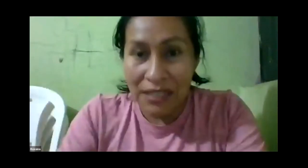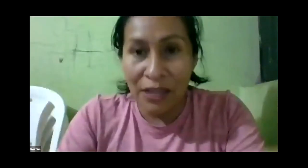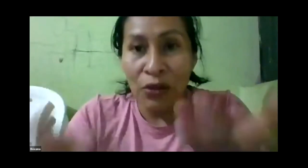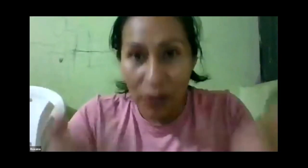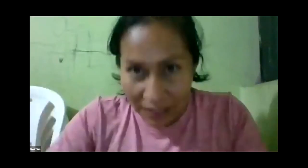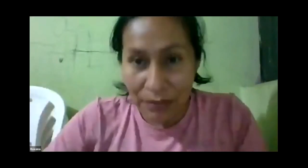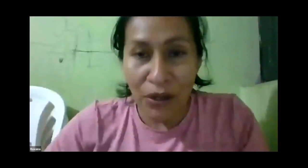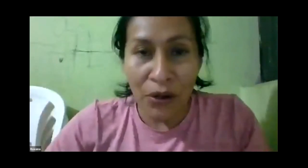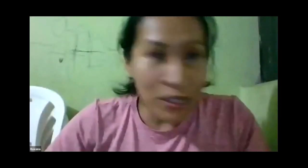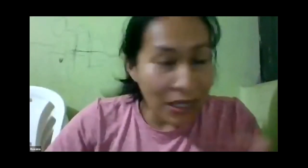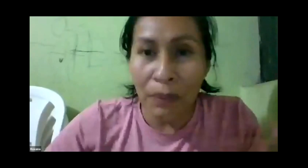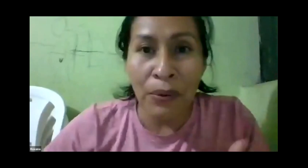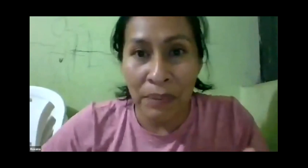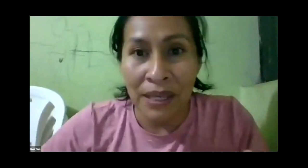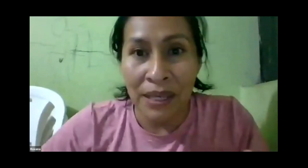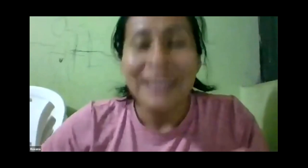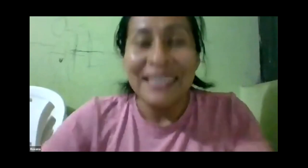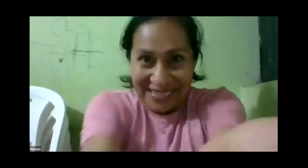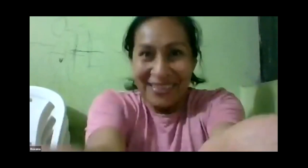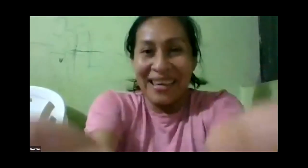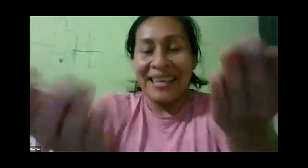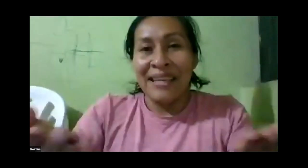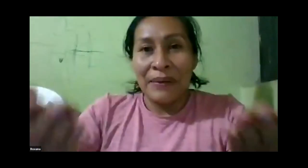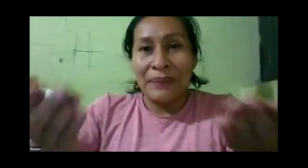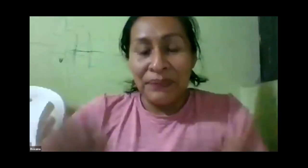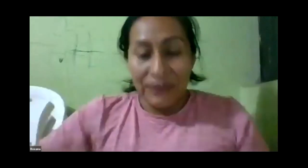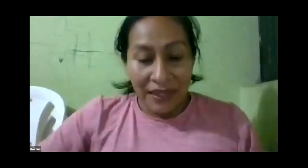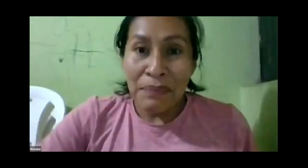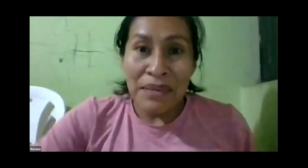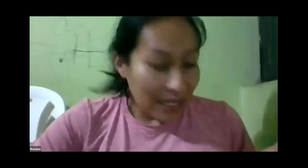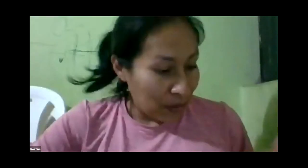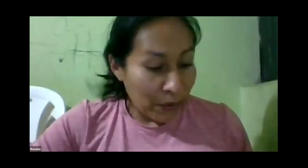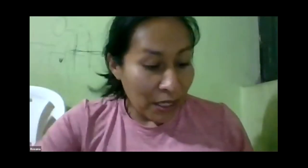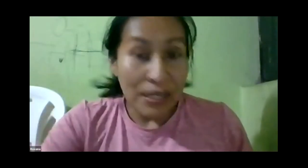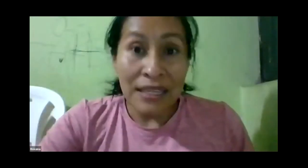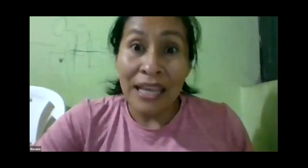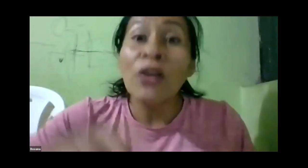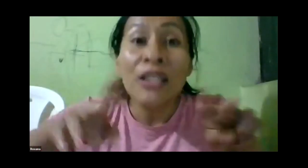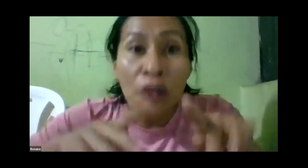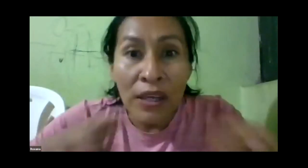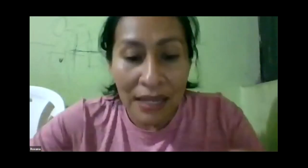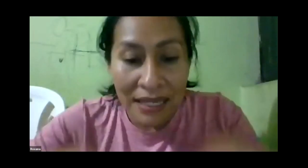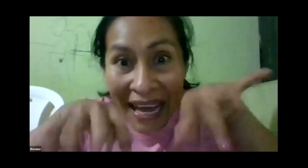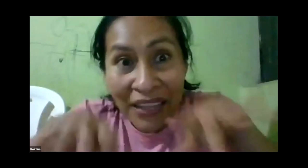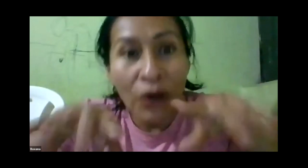entrégueme de escritorio la recepción así no se preocupe ya que ya mire le estoy poniendo el sello le estoy ingresando